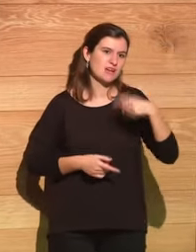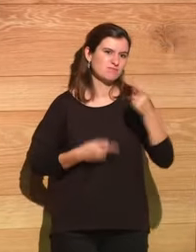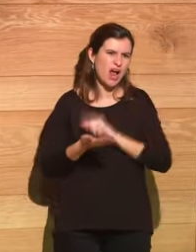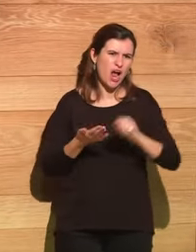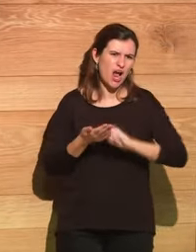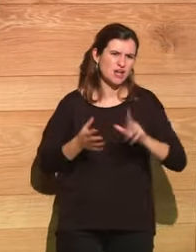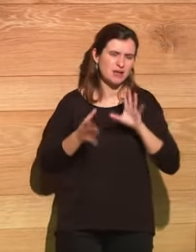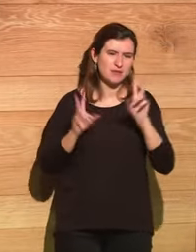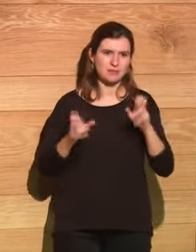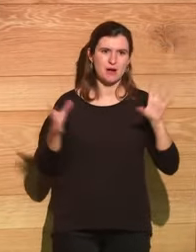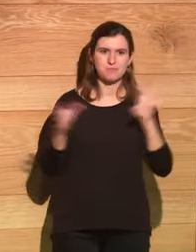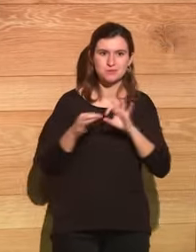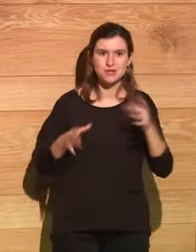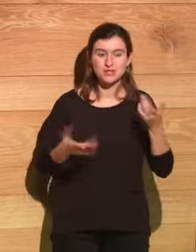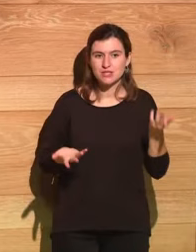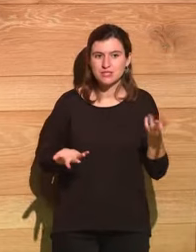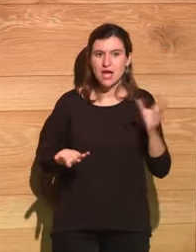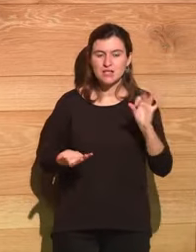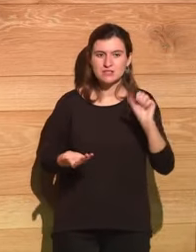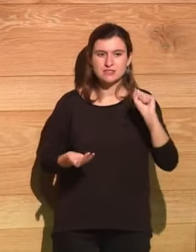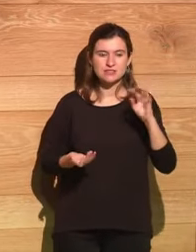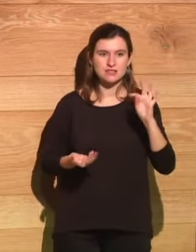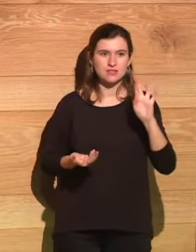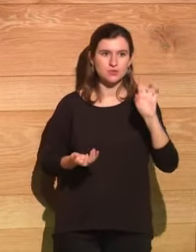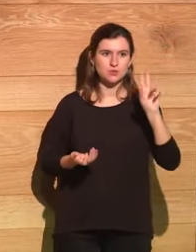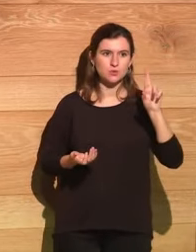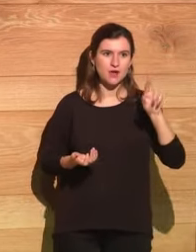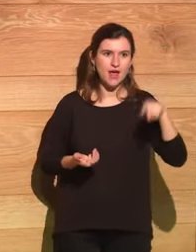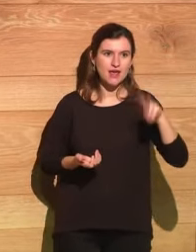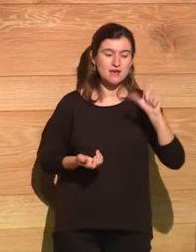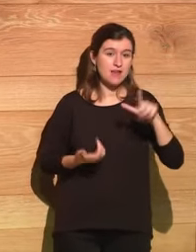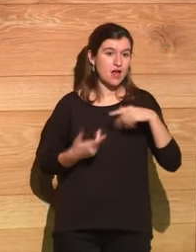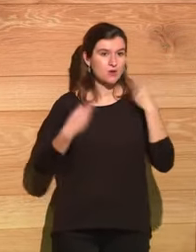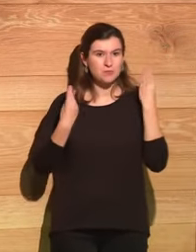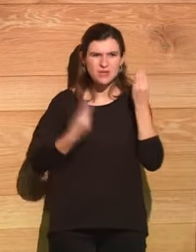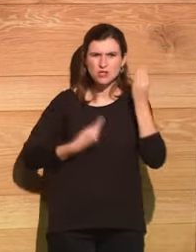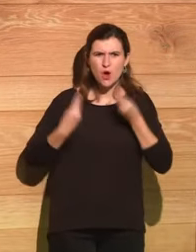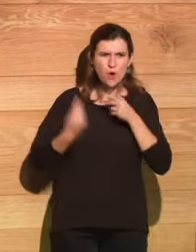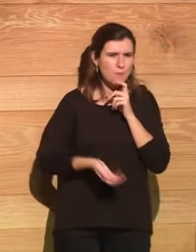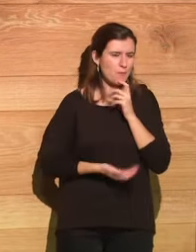sobre ello, ¿no? Entonces, Saturnal, precisamente, yo creo que es como un poco la...